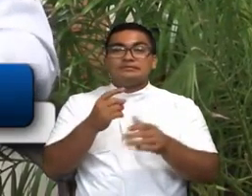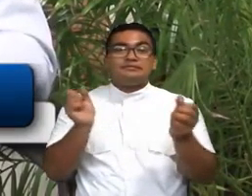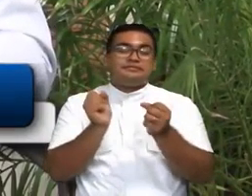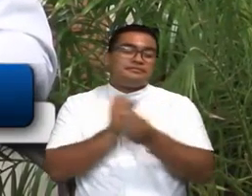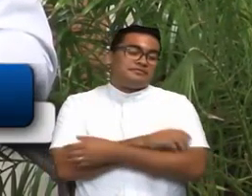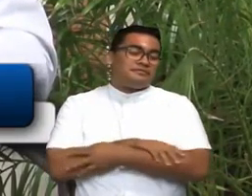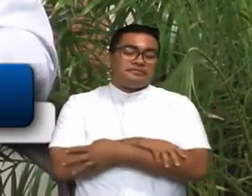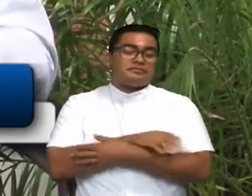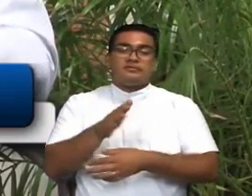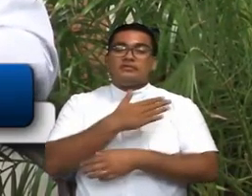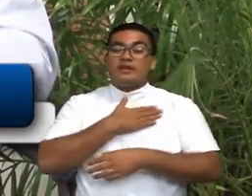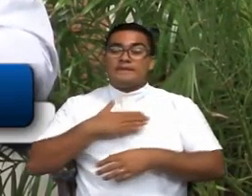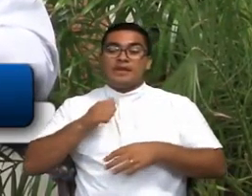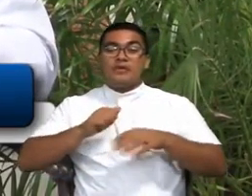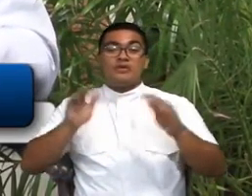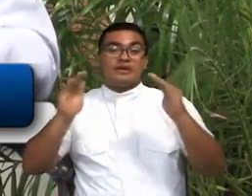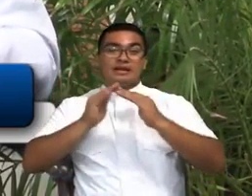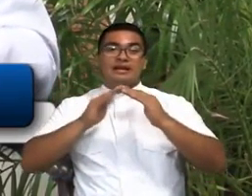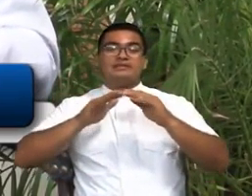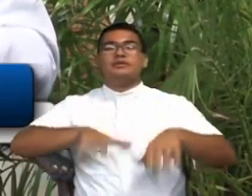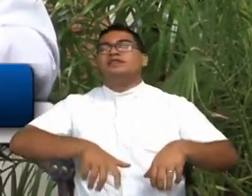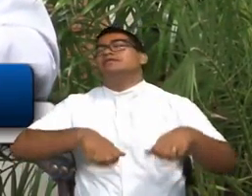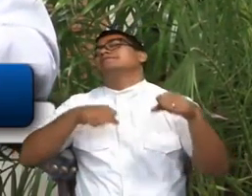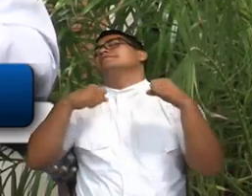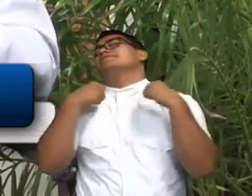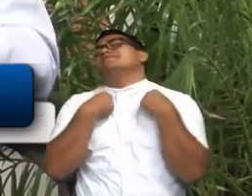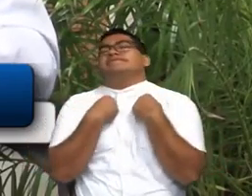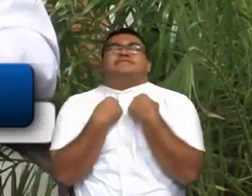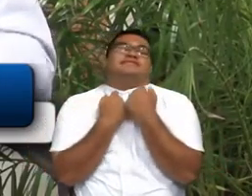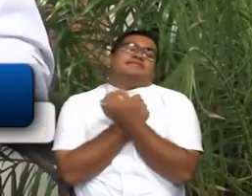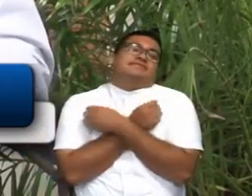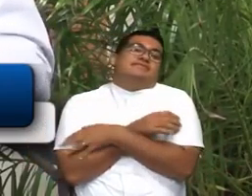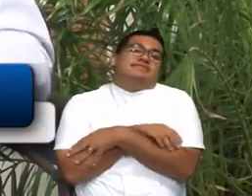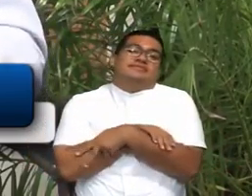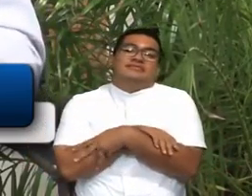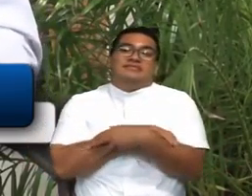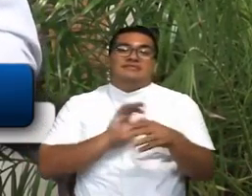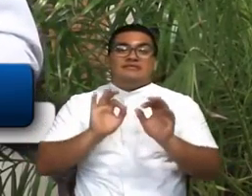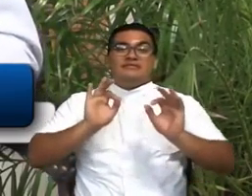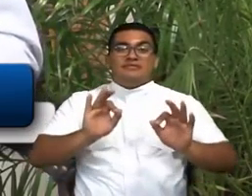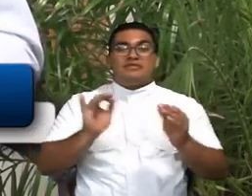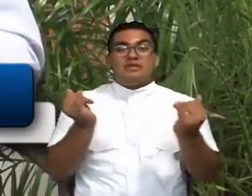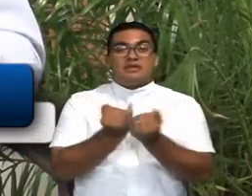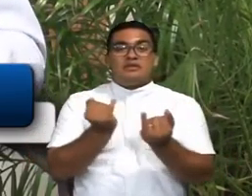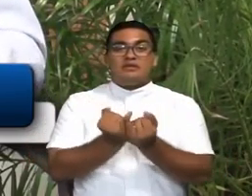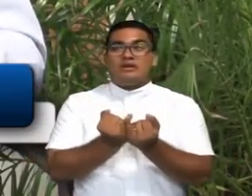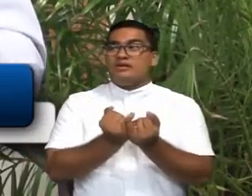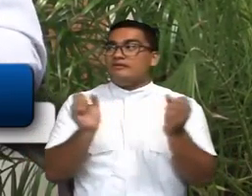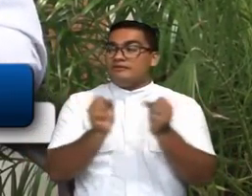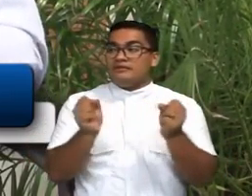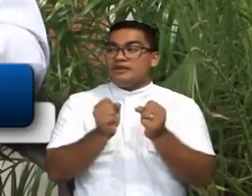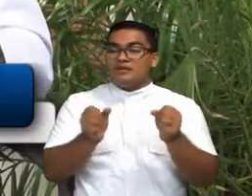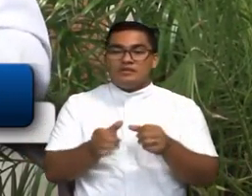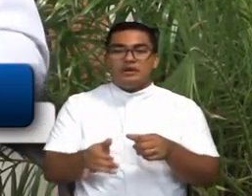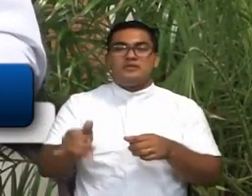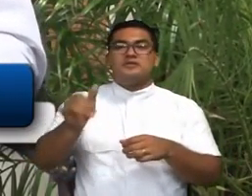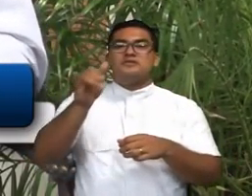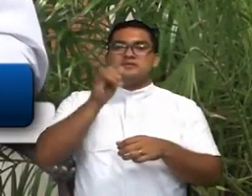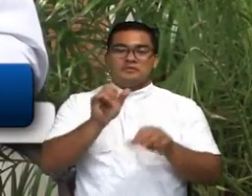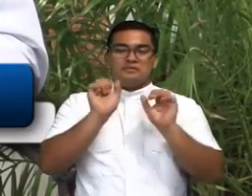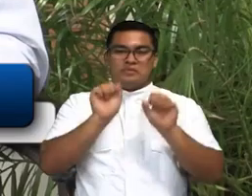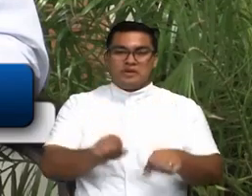Evitar la exposición al frío y evitar todo lo que es incluso consumir cosas heladas para ese tipo de personas es muy